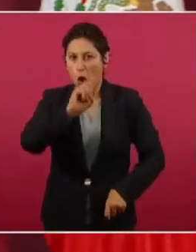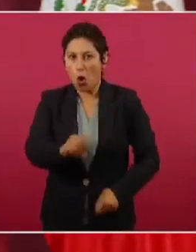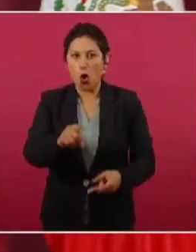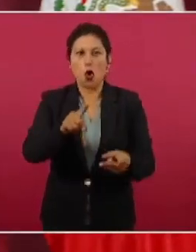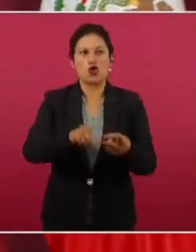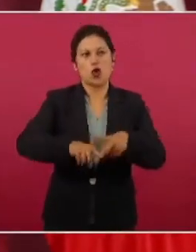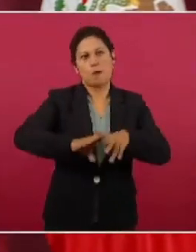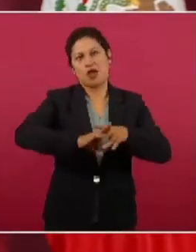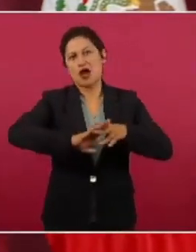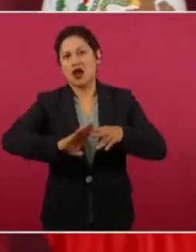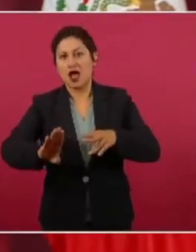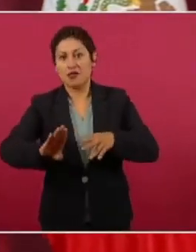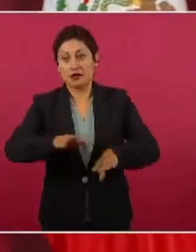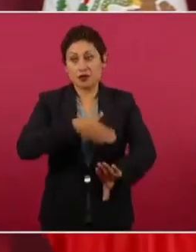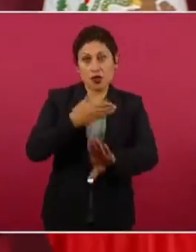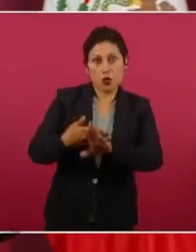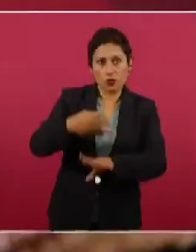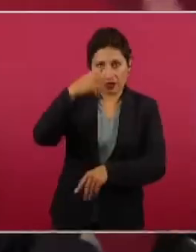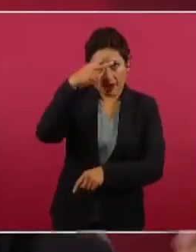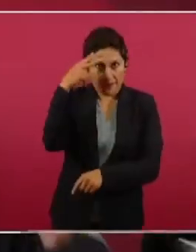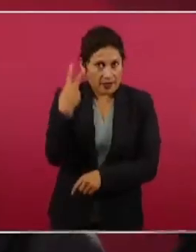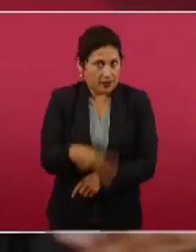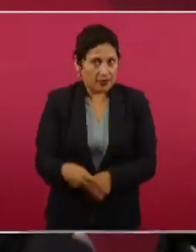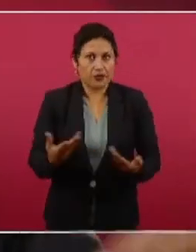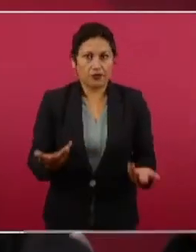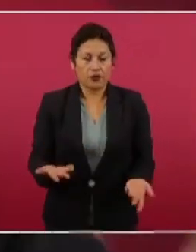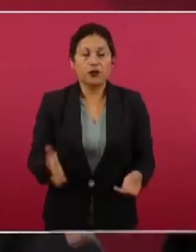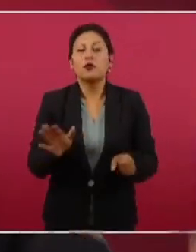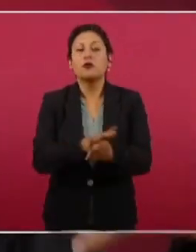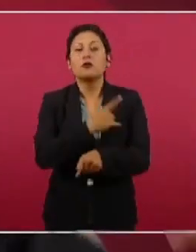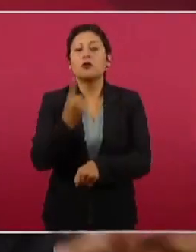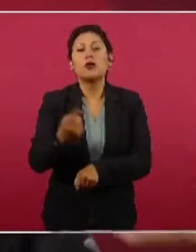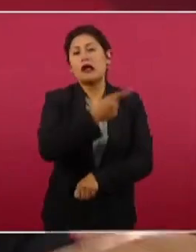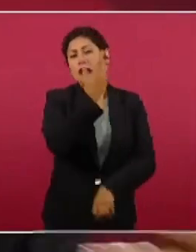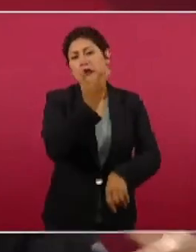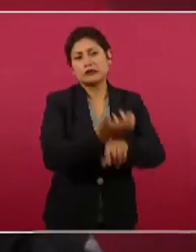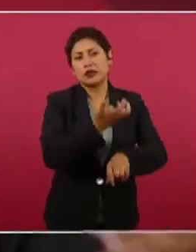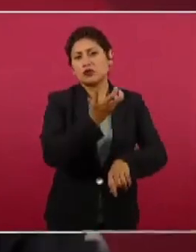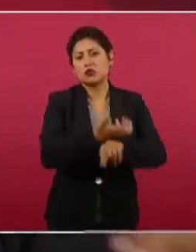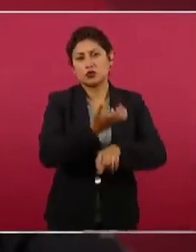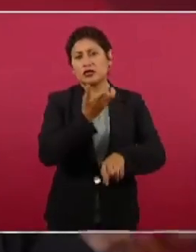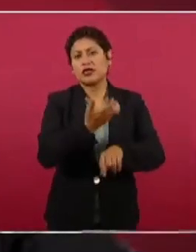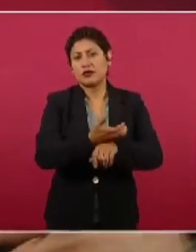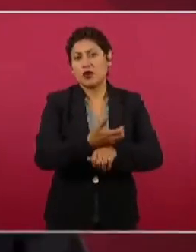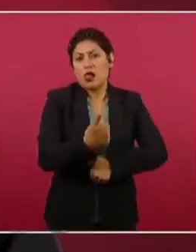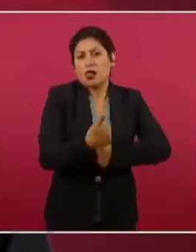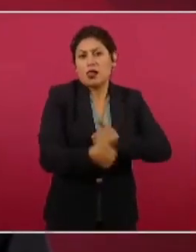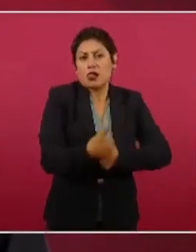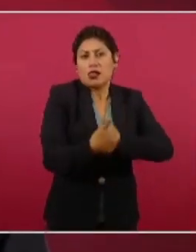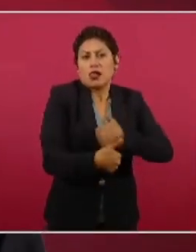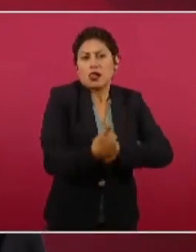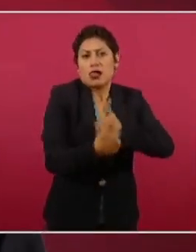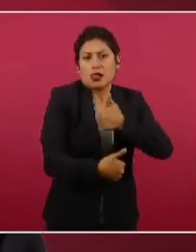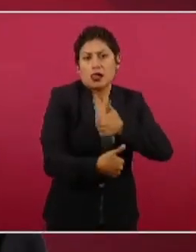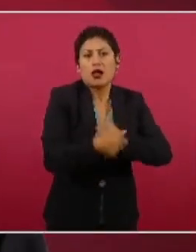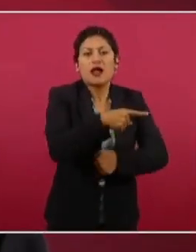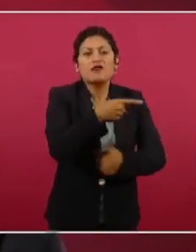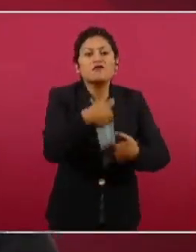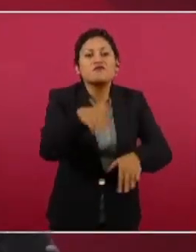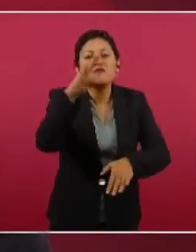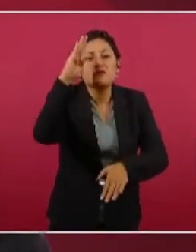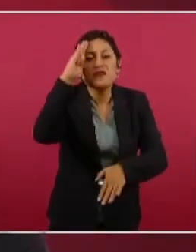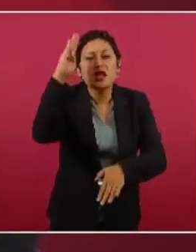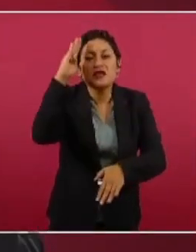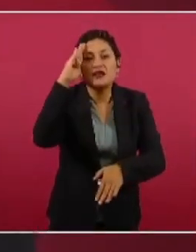México, porque ellos apuestan a que eso les da votos.